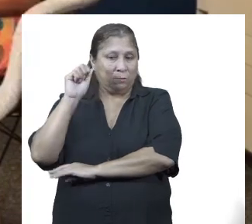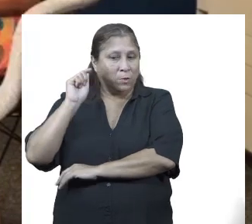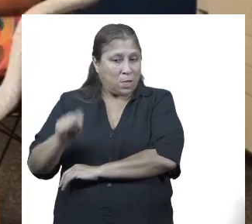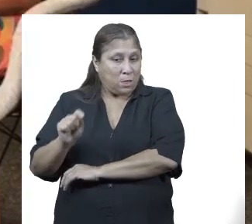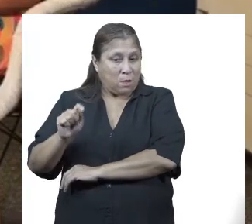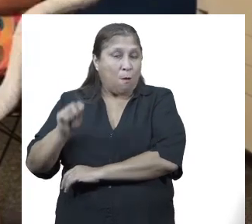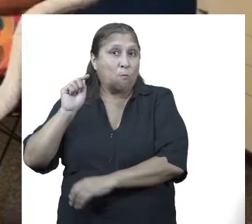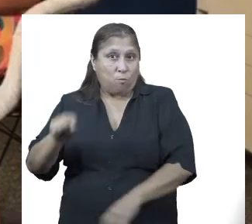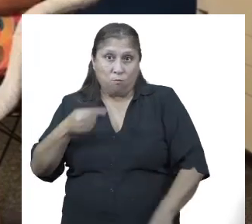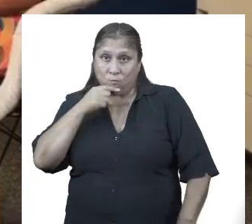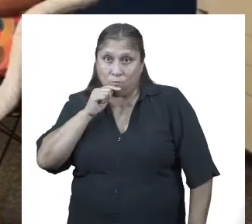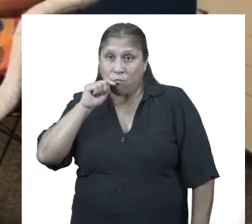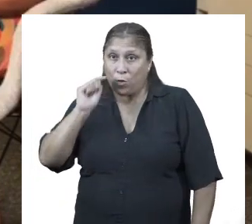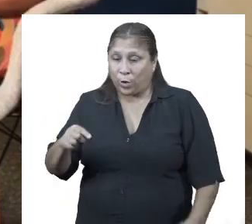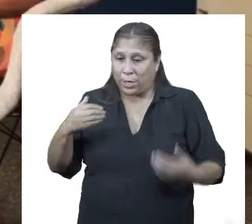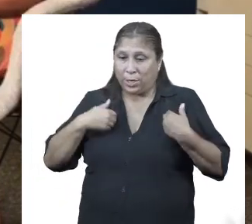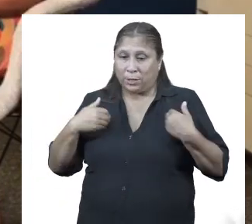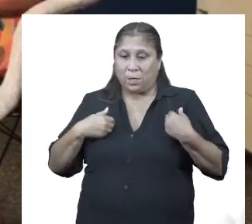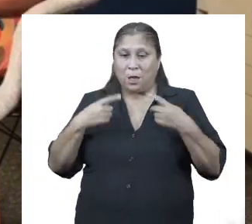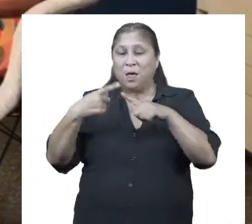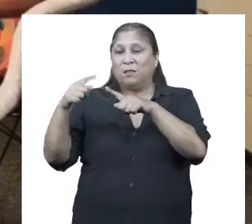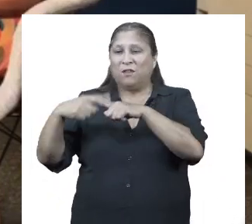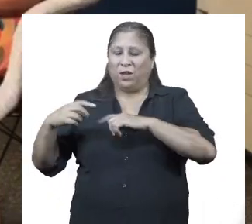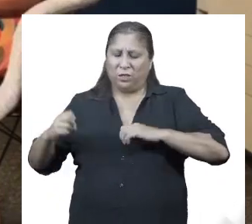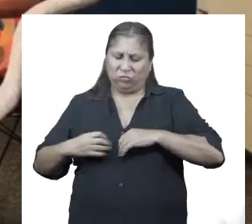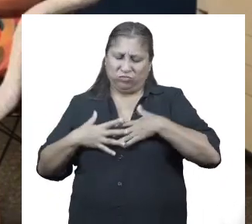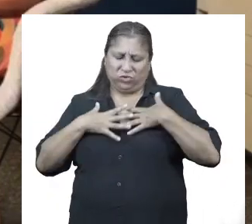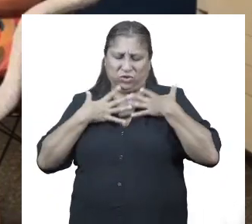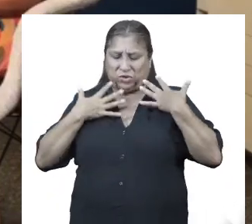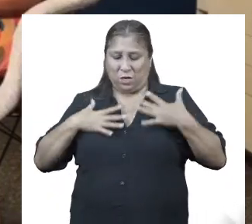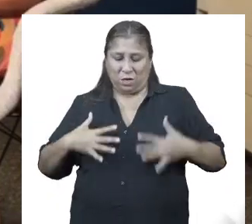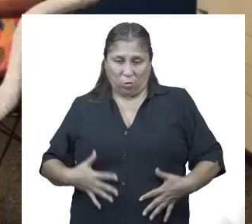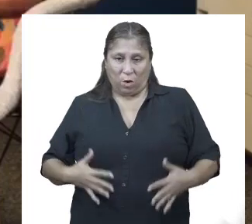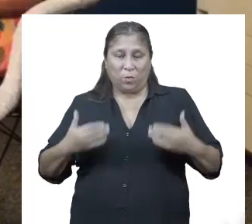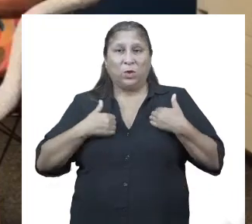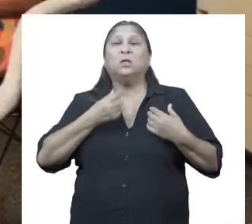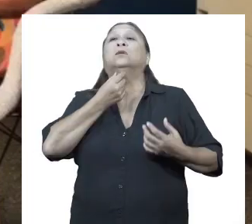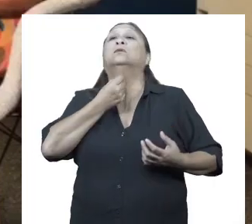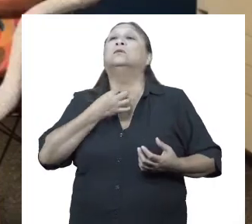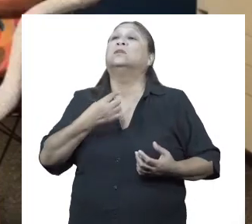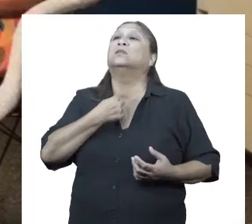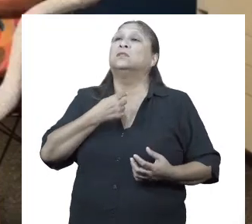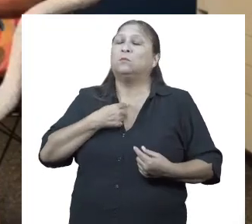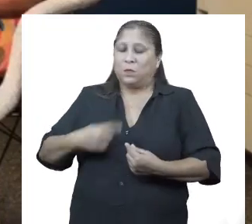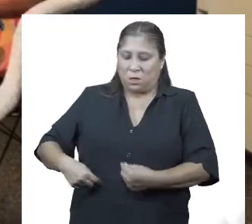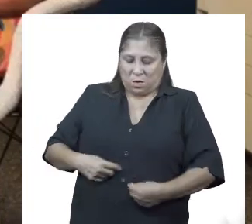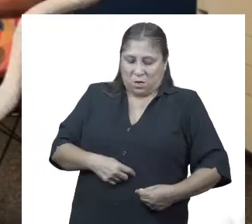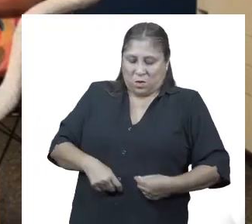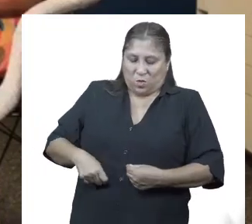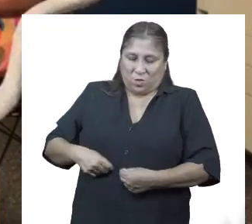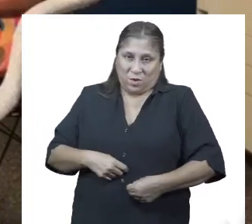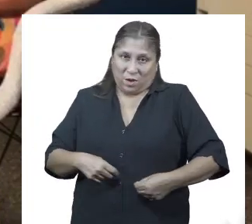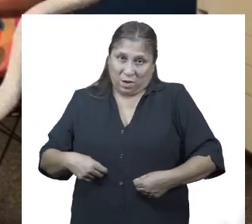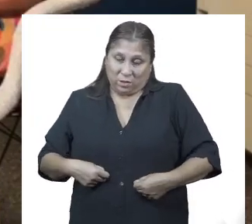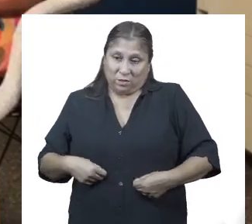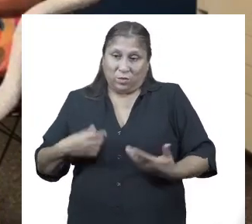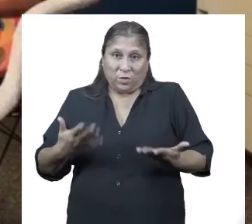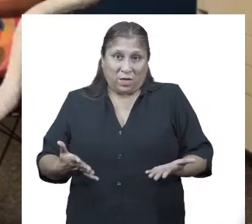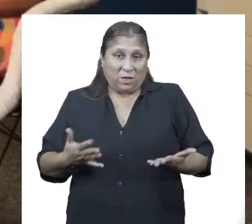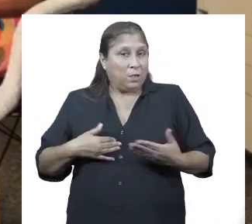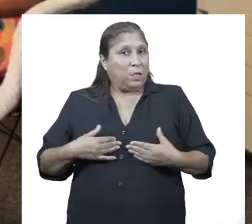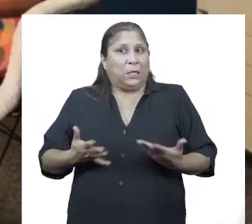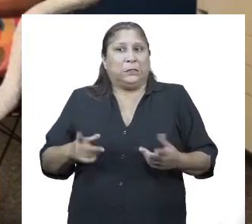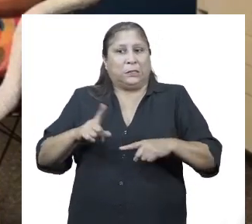porque ella hoy tiene varias medidas invasivas en el cuerpo, tiene una traqueostomía, una gastro. Ella